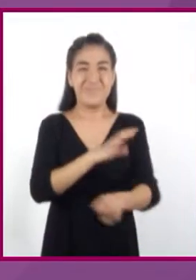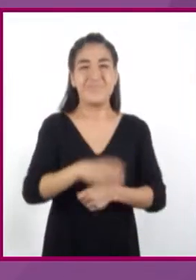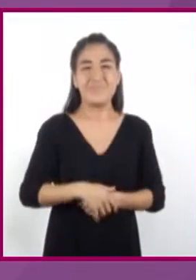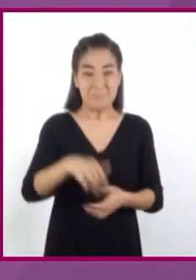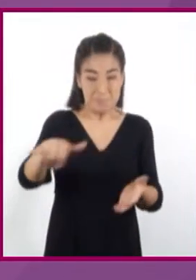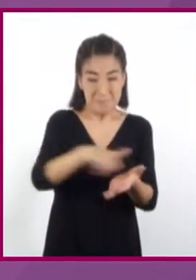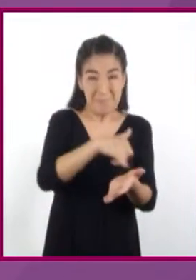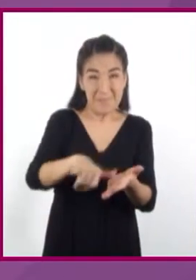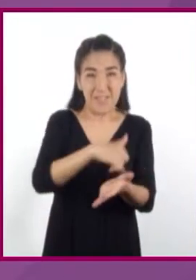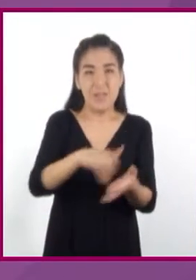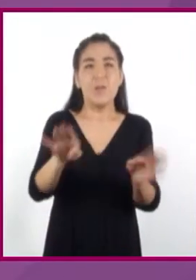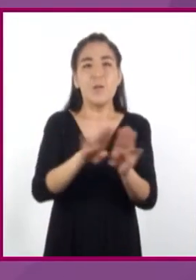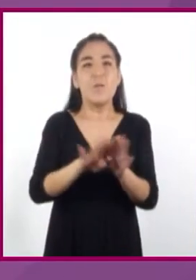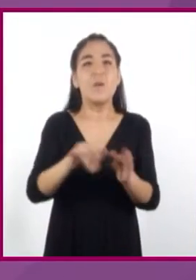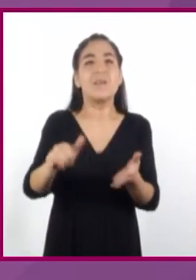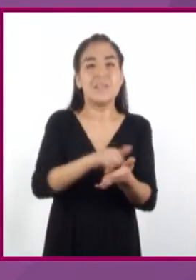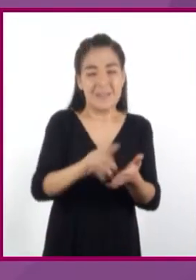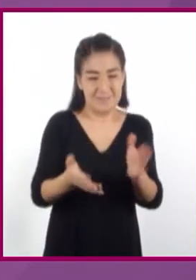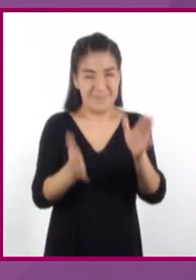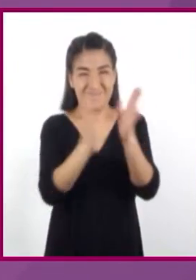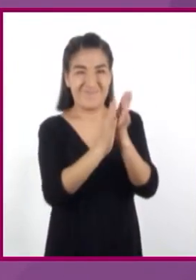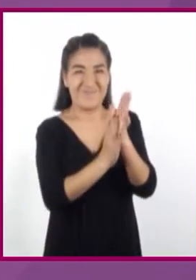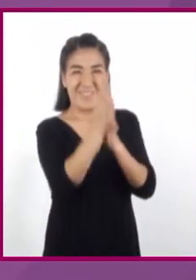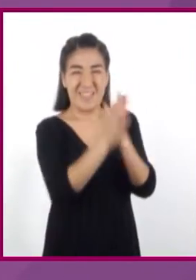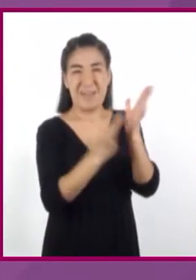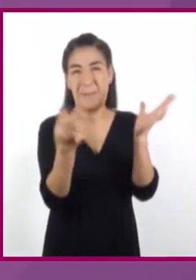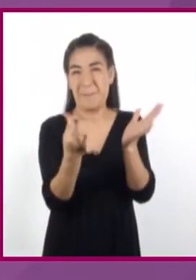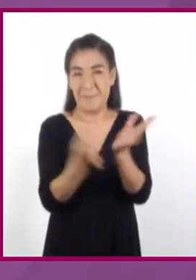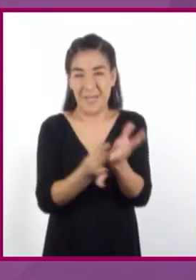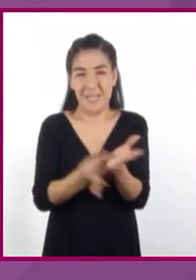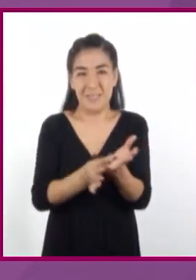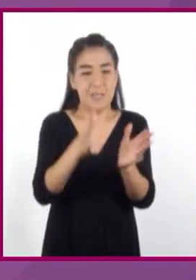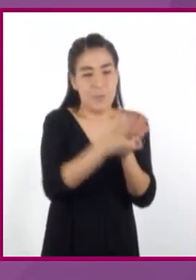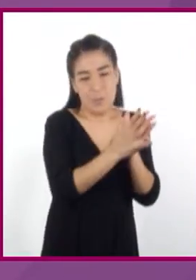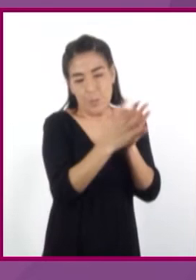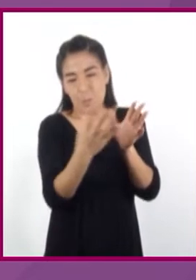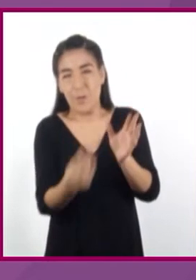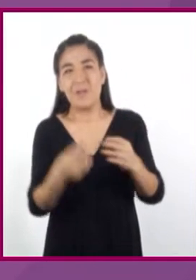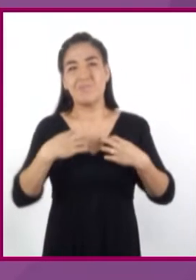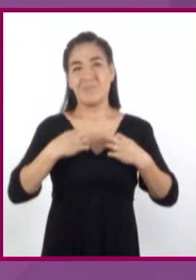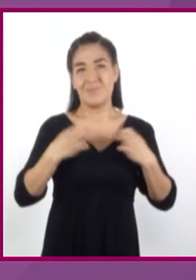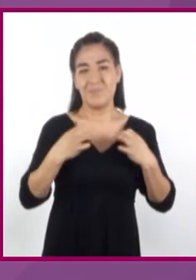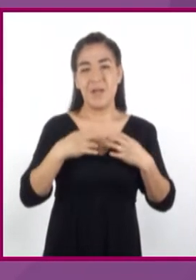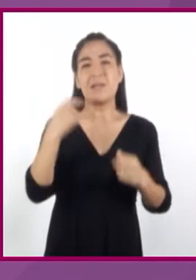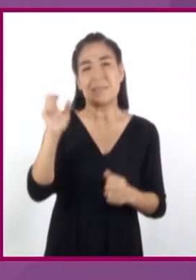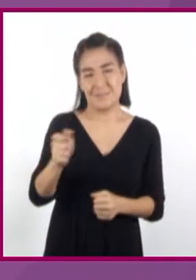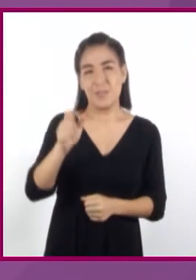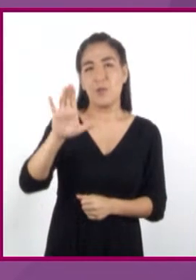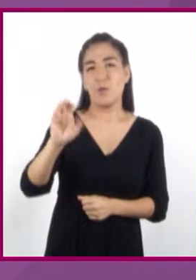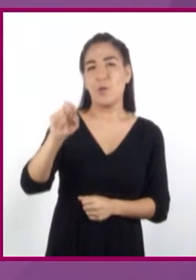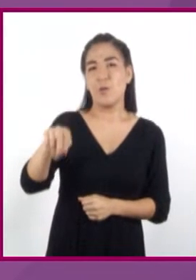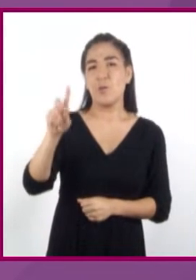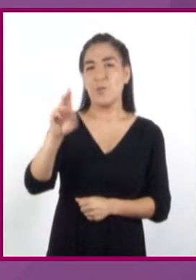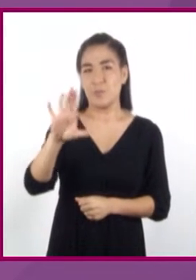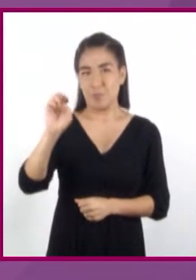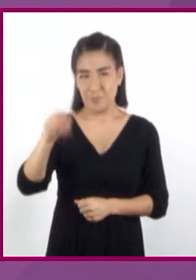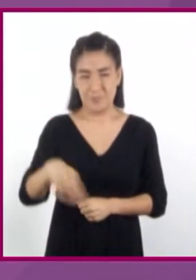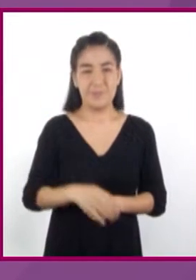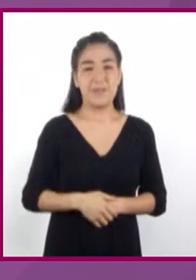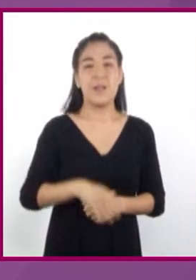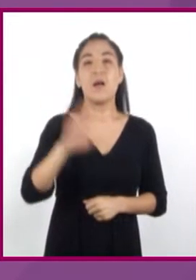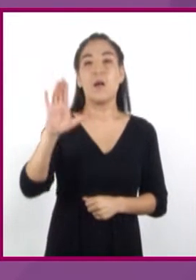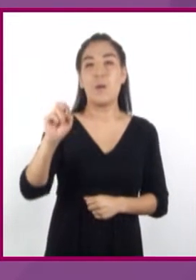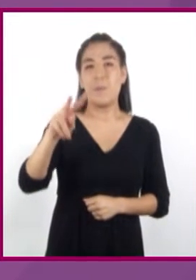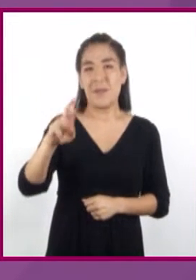al planchar, el calor de la base de metal se transfiere a la ropa por conducción. En la convección, la